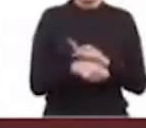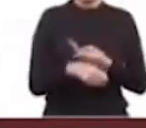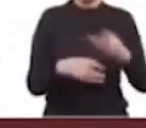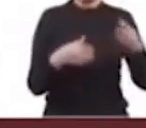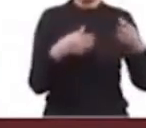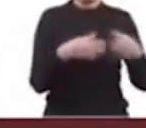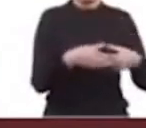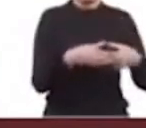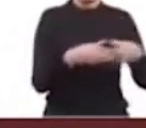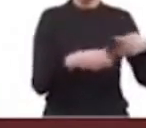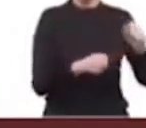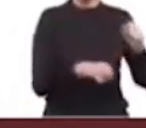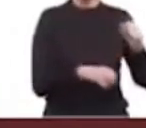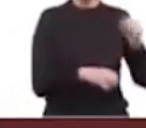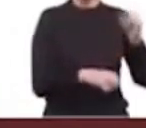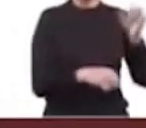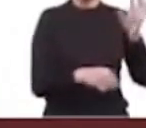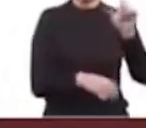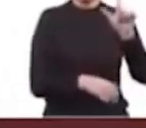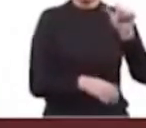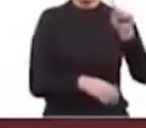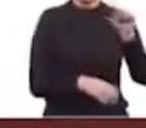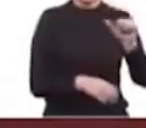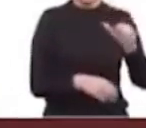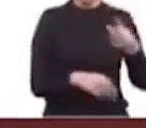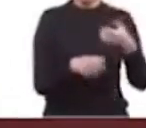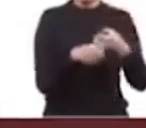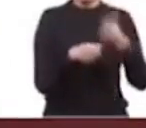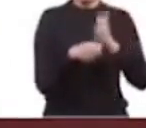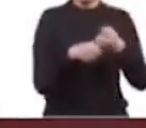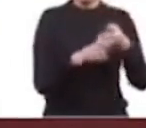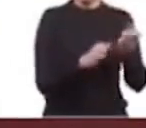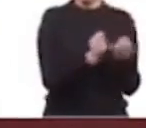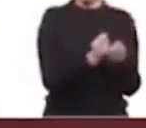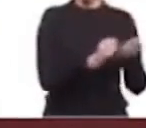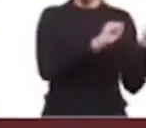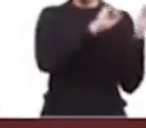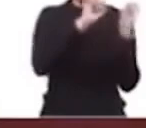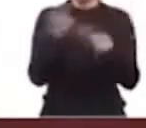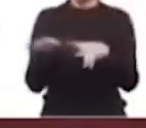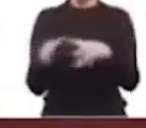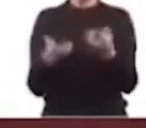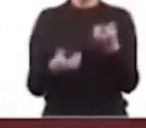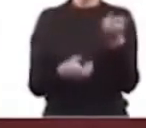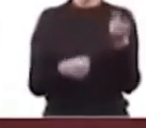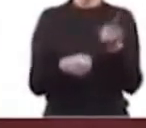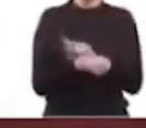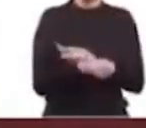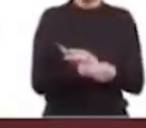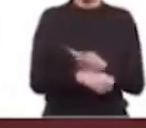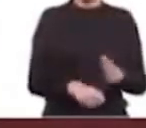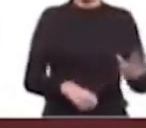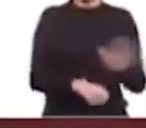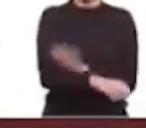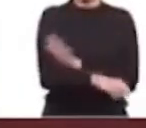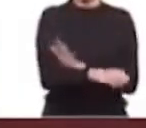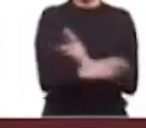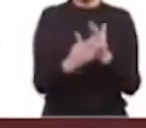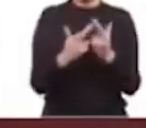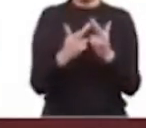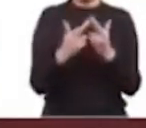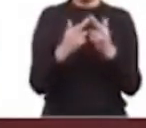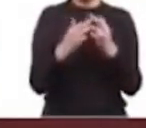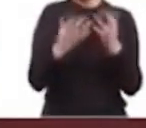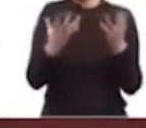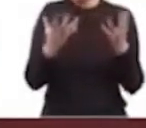un bote de cerveza que genera un cortocircuito. En el segundo caso se